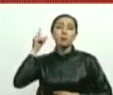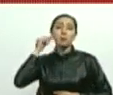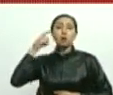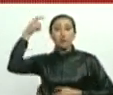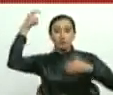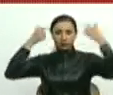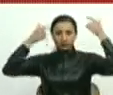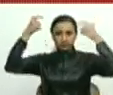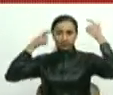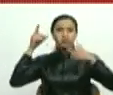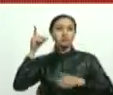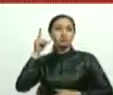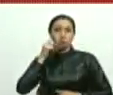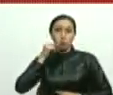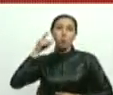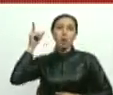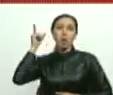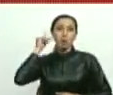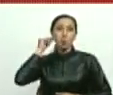chavista, de la chavista,